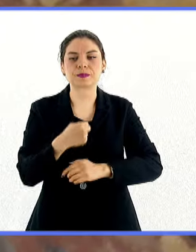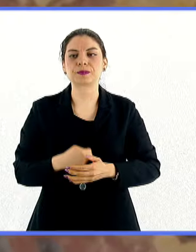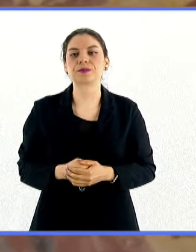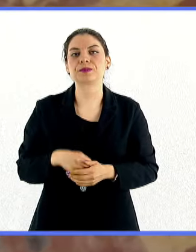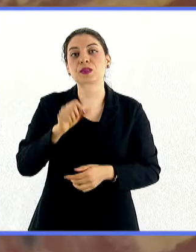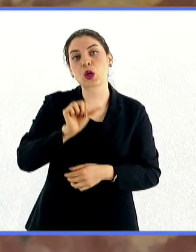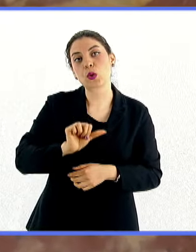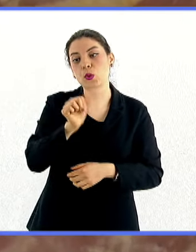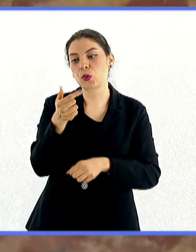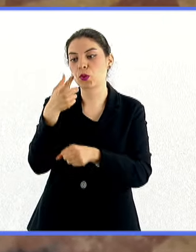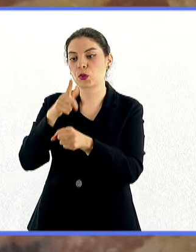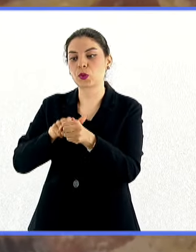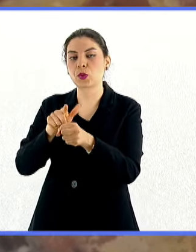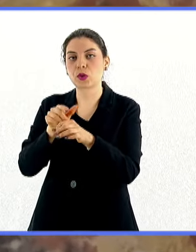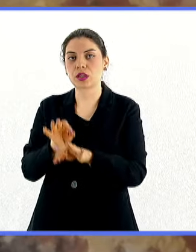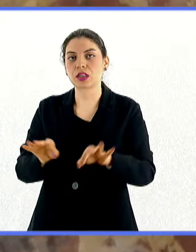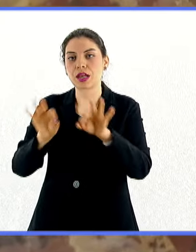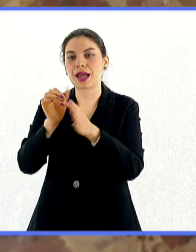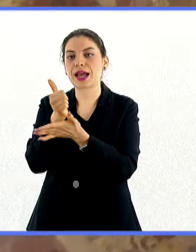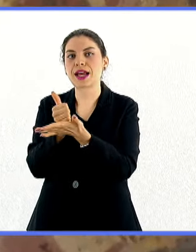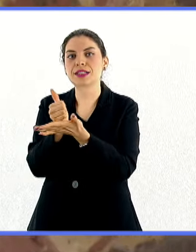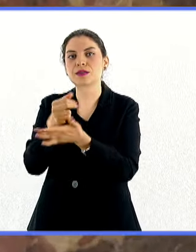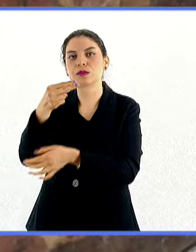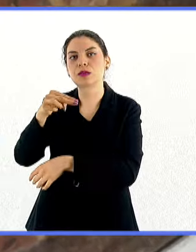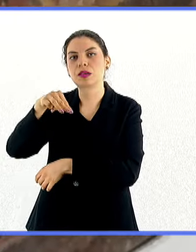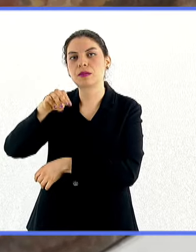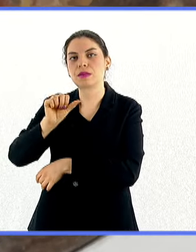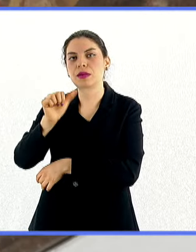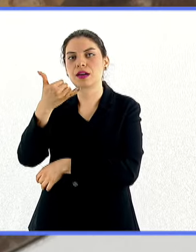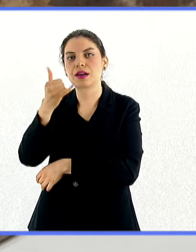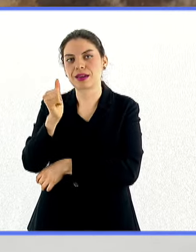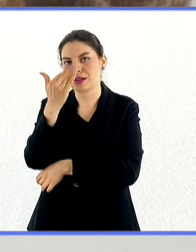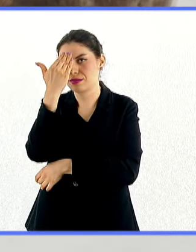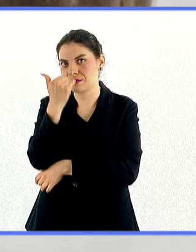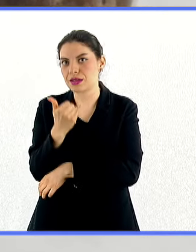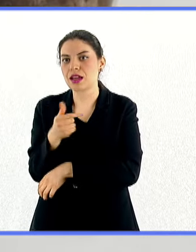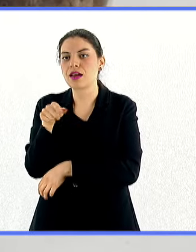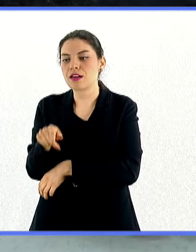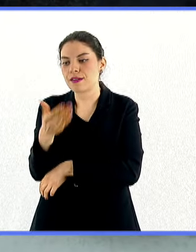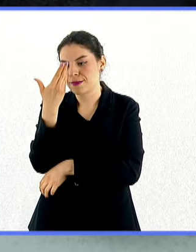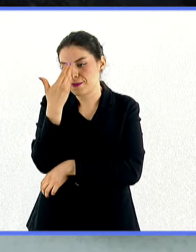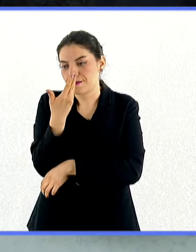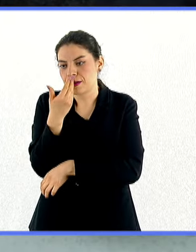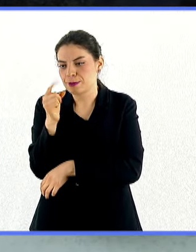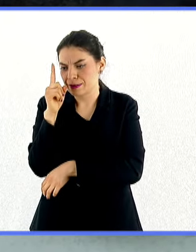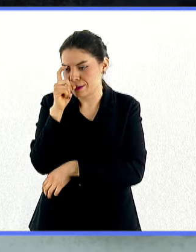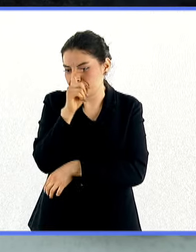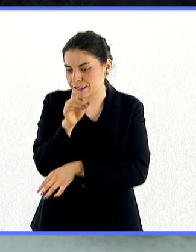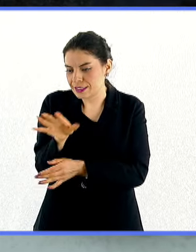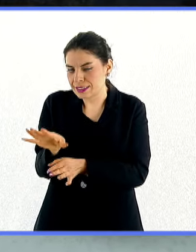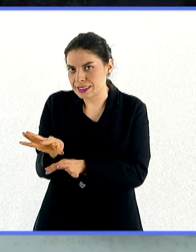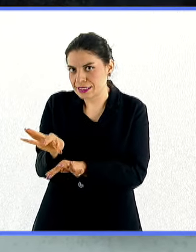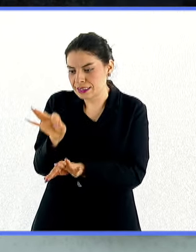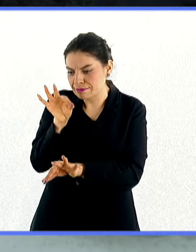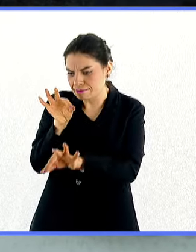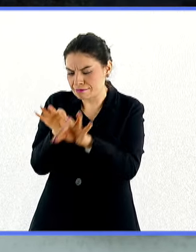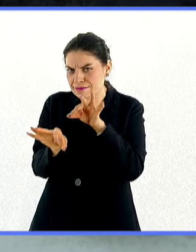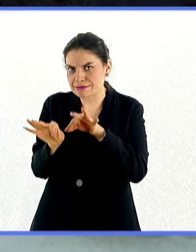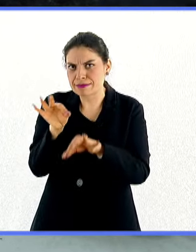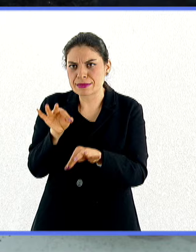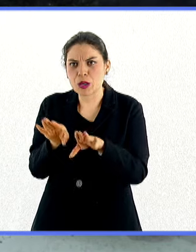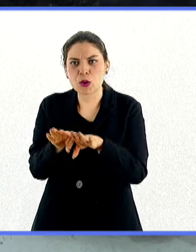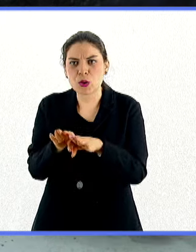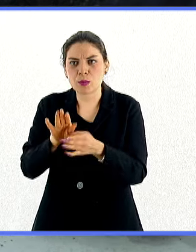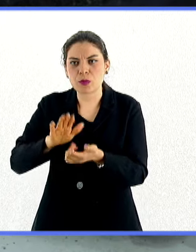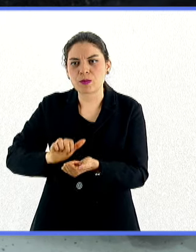Otro pigmento muy importante era el azul maya, uno de los pigmentos más famosos y complejos de obtener. Se creaba a partir de la combinación